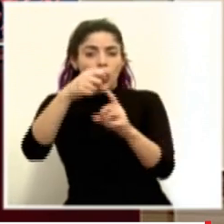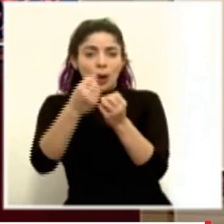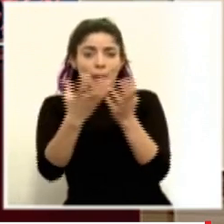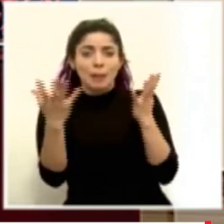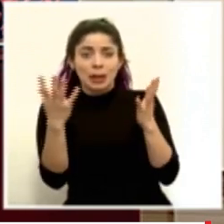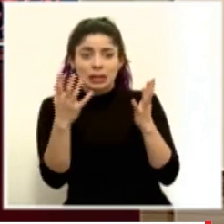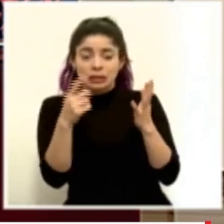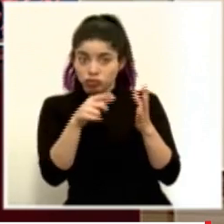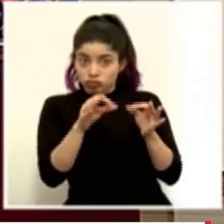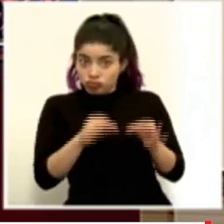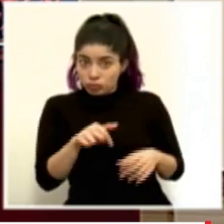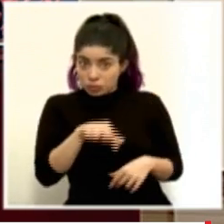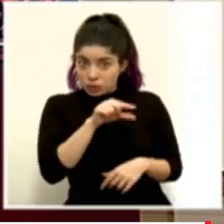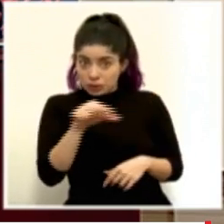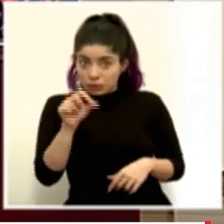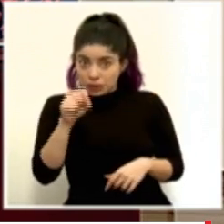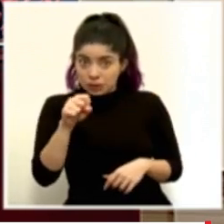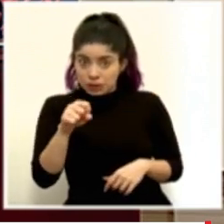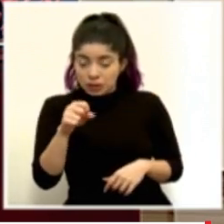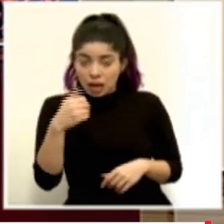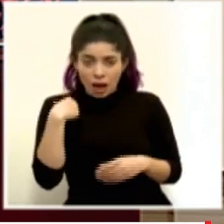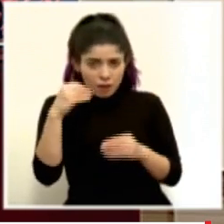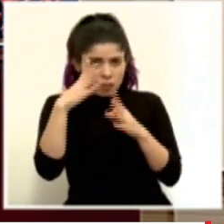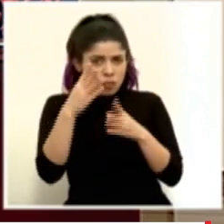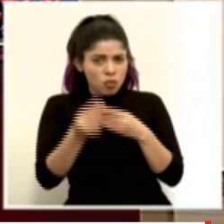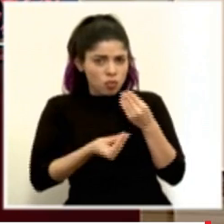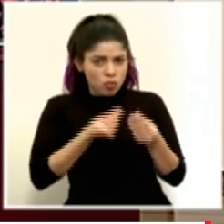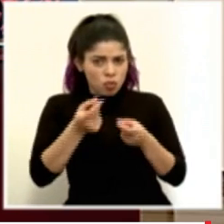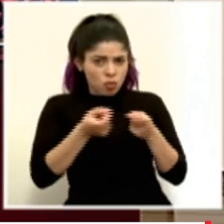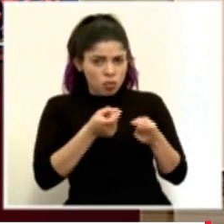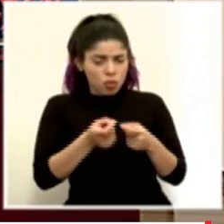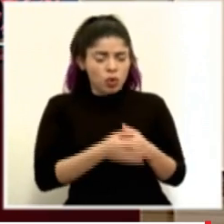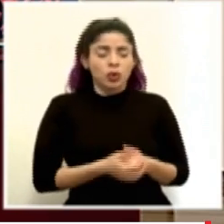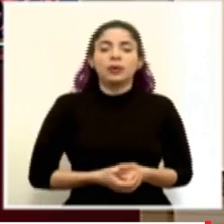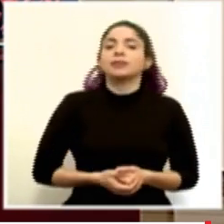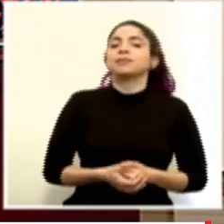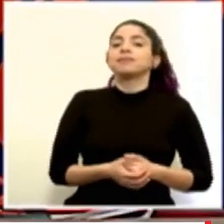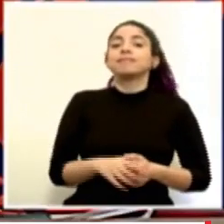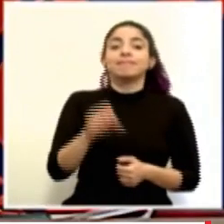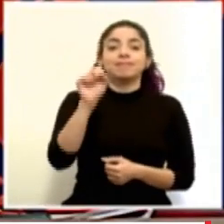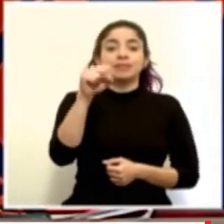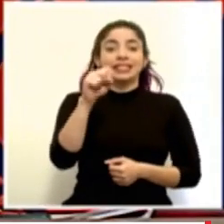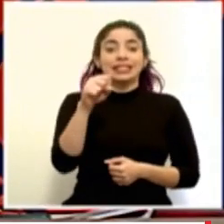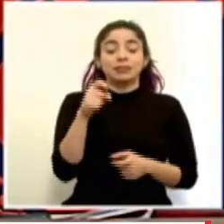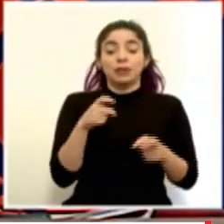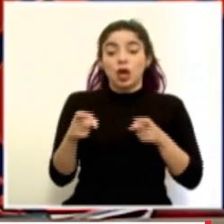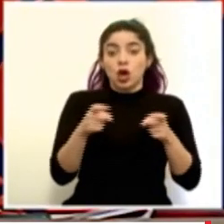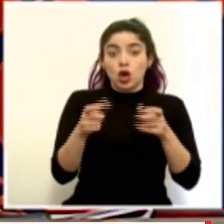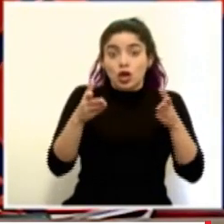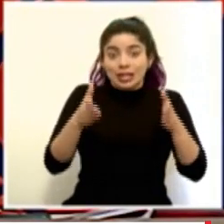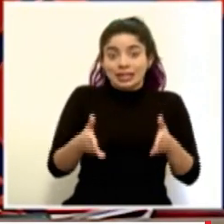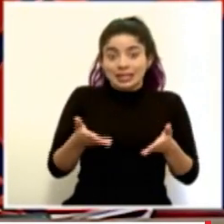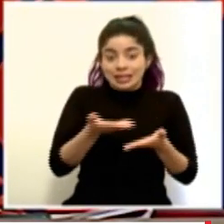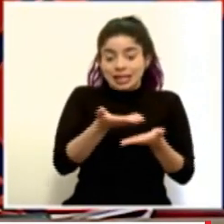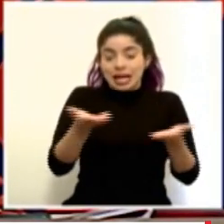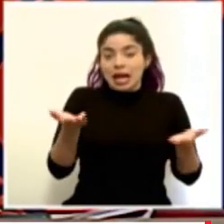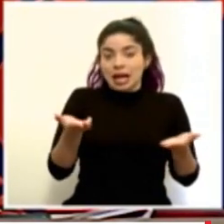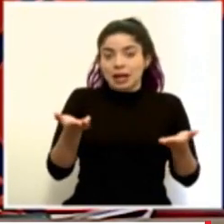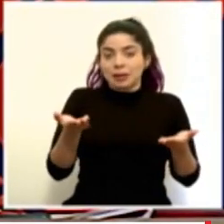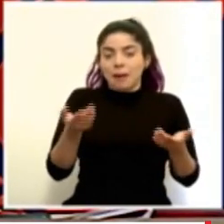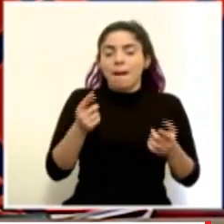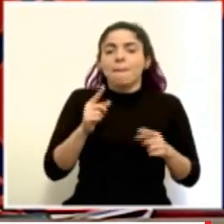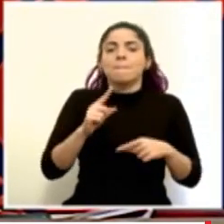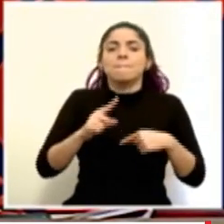¿Se mantiene para esta semana? ¿Tienen detalles de la logística? Sí, la logística de esto